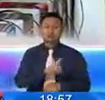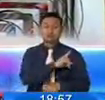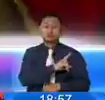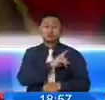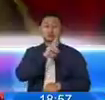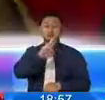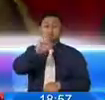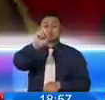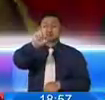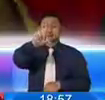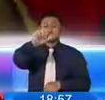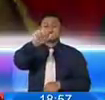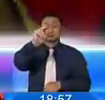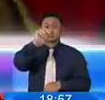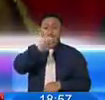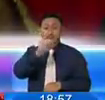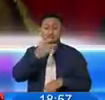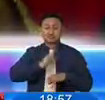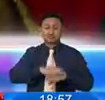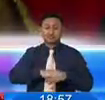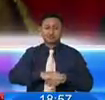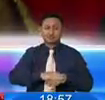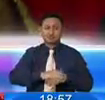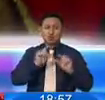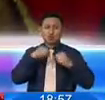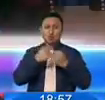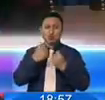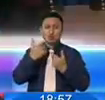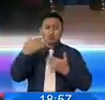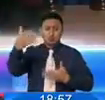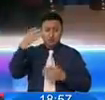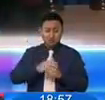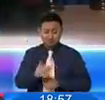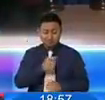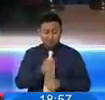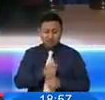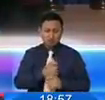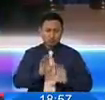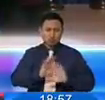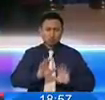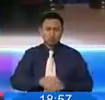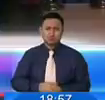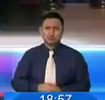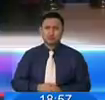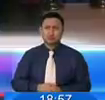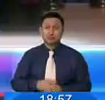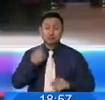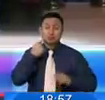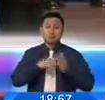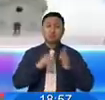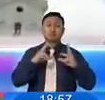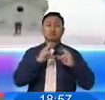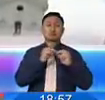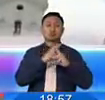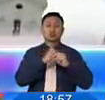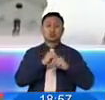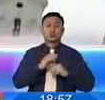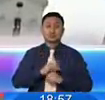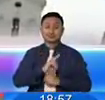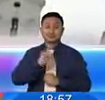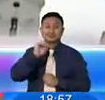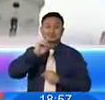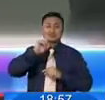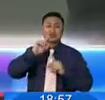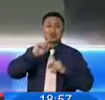proceso obedezca a pedidos o presiones de varios sectores que se han hecho evidentes a través de redes sociales para alejar al correísmo